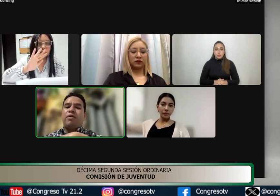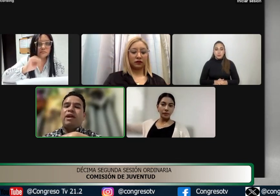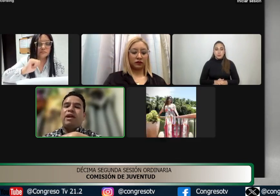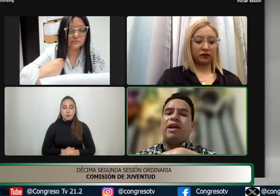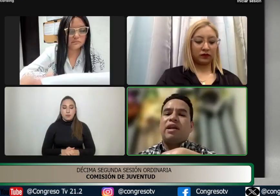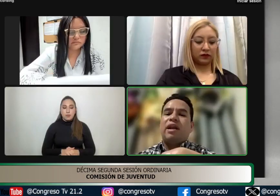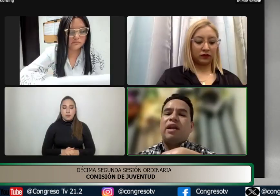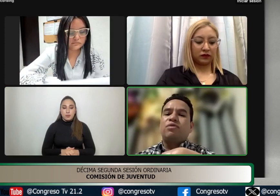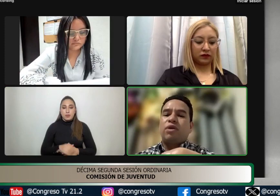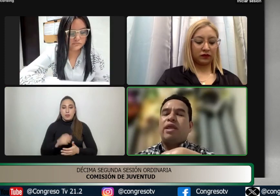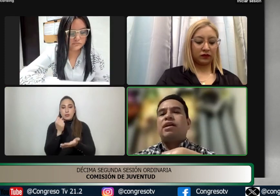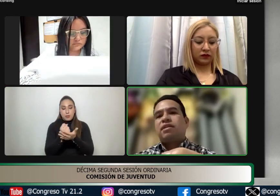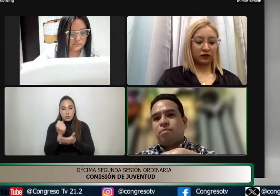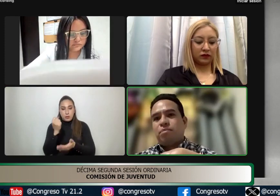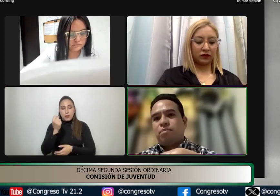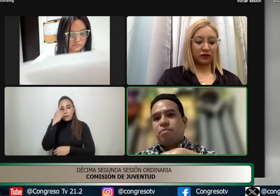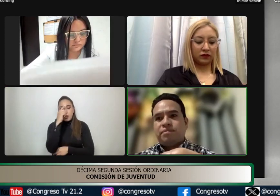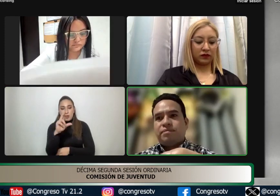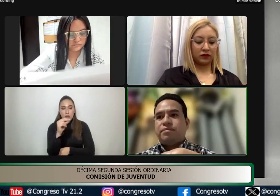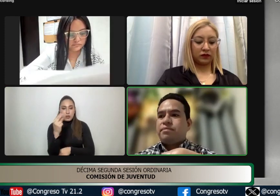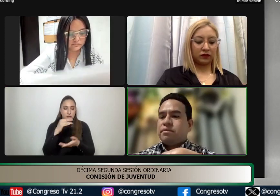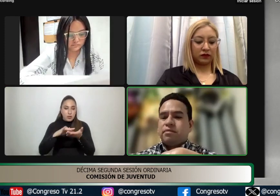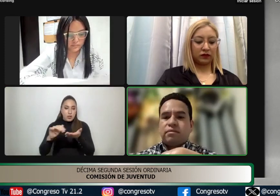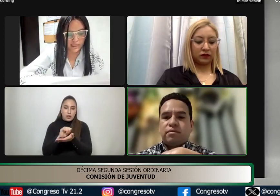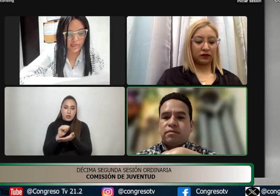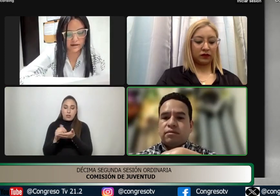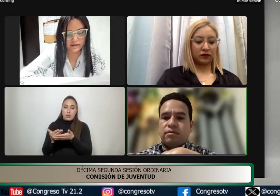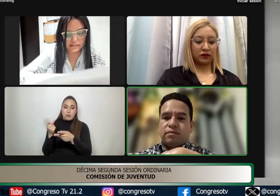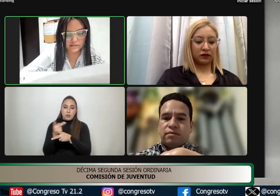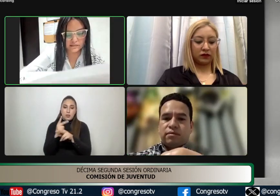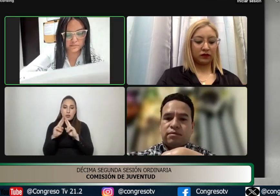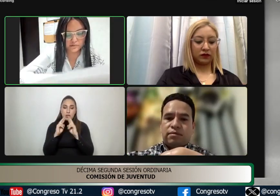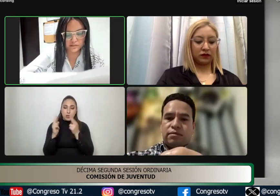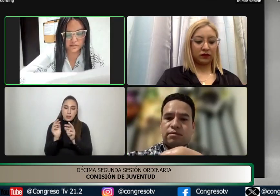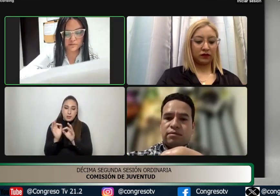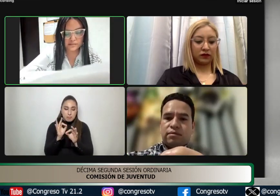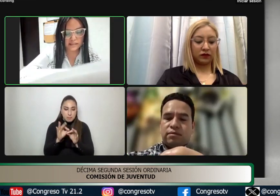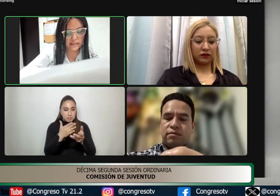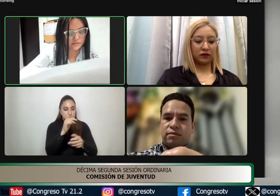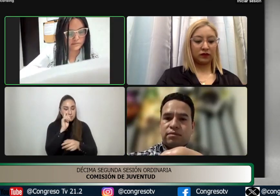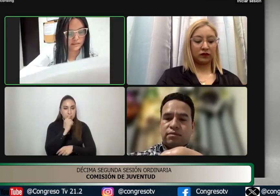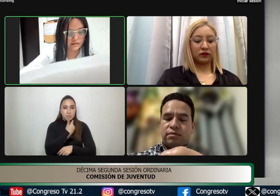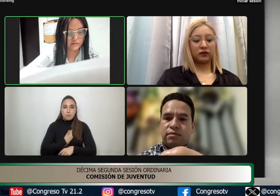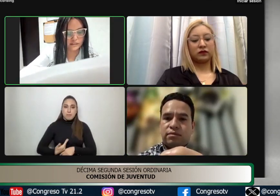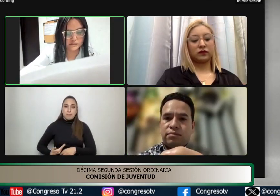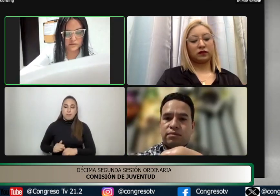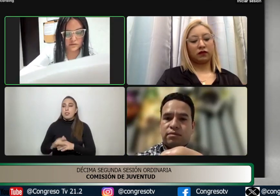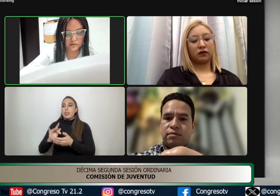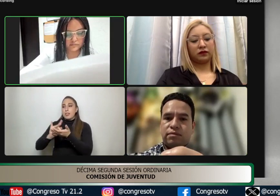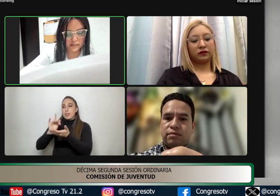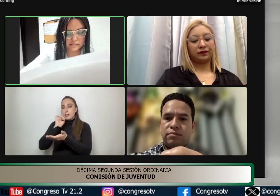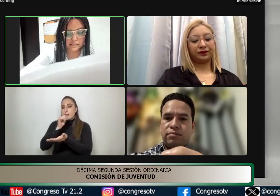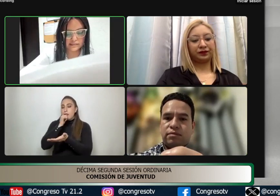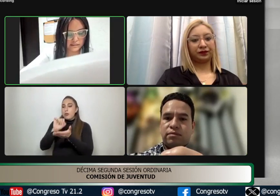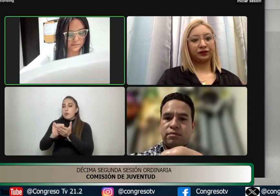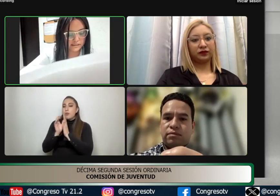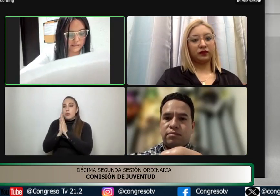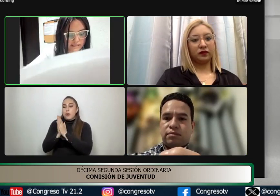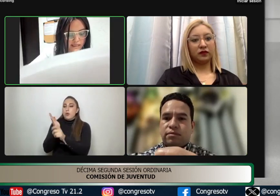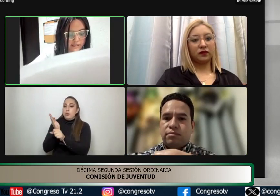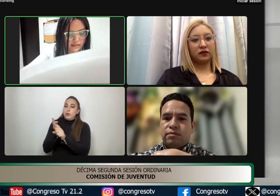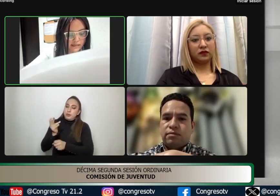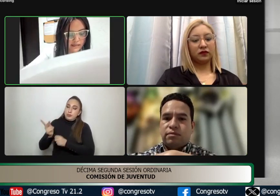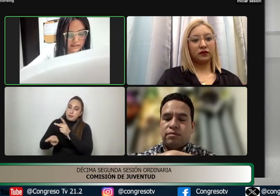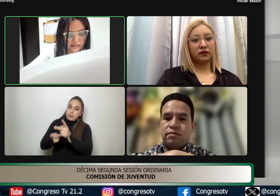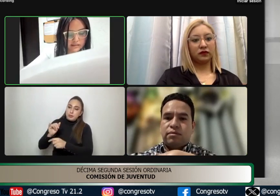Se aprueba la dispensa de la lectura del acta, diputada. Gracias, diputado. Proceda a someter en votación económica si es de